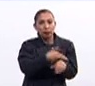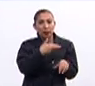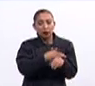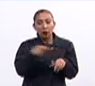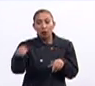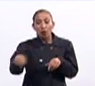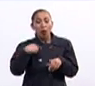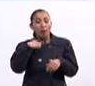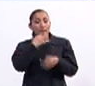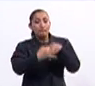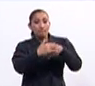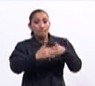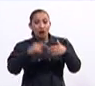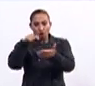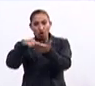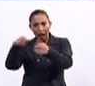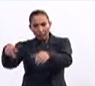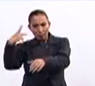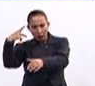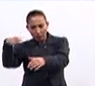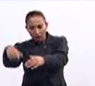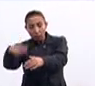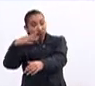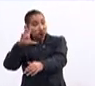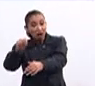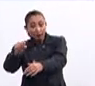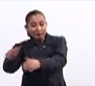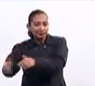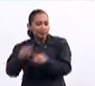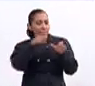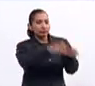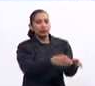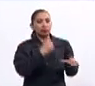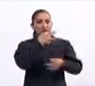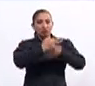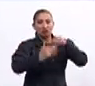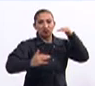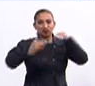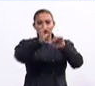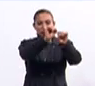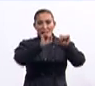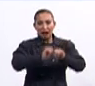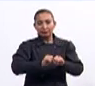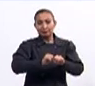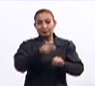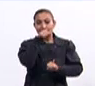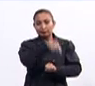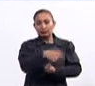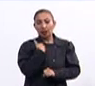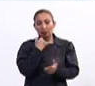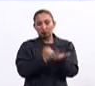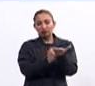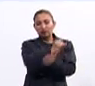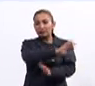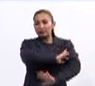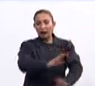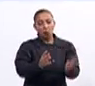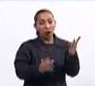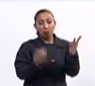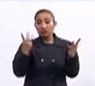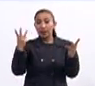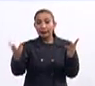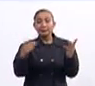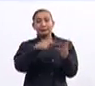la parte de los magistrados locales de Puebla y al final quien tomó la última decisión fue la el sala magistrado- superior, la sala exactamente. superior. Entonces ahí quedó una decisión